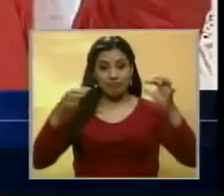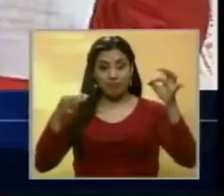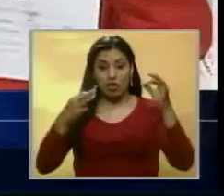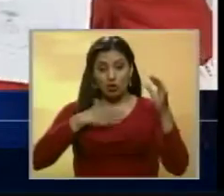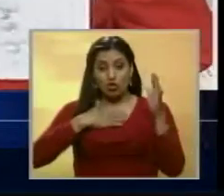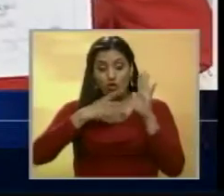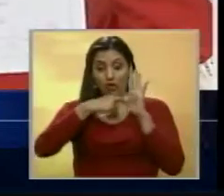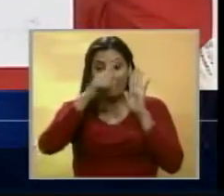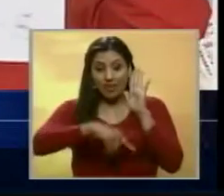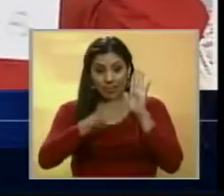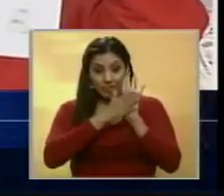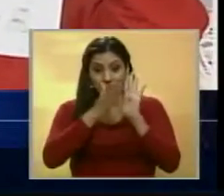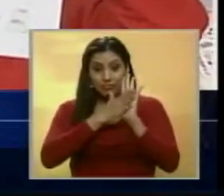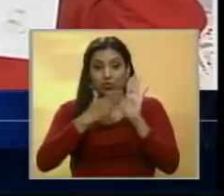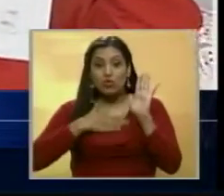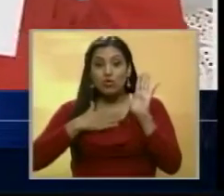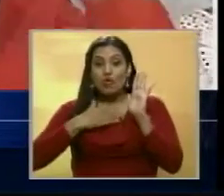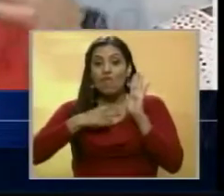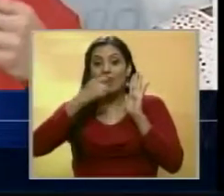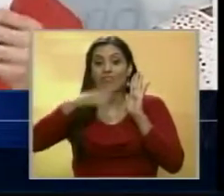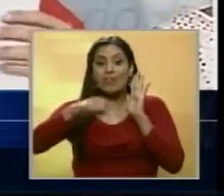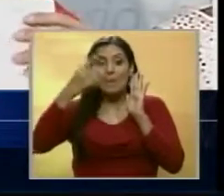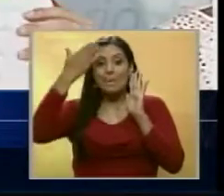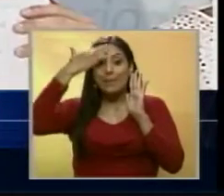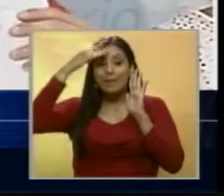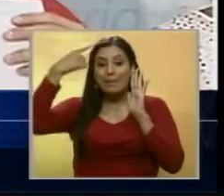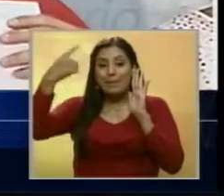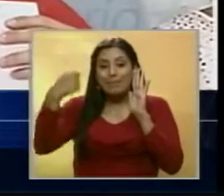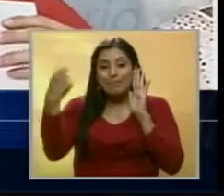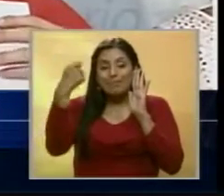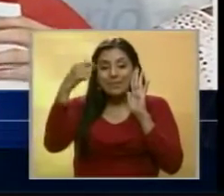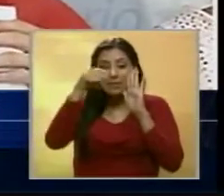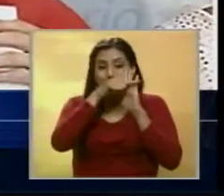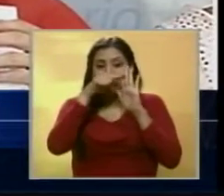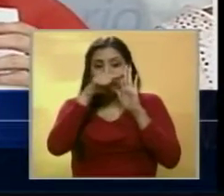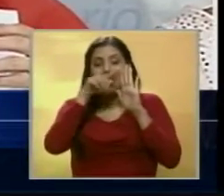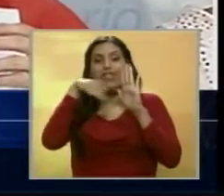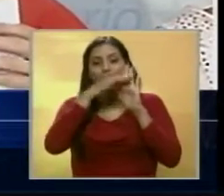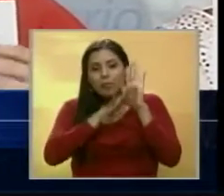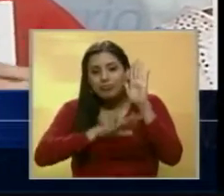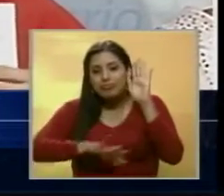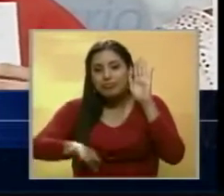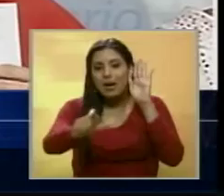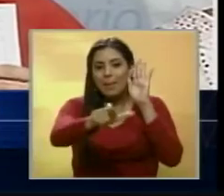Que yo firmé, aquí está. El primerito que firmé delante de muchos de ustedes.